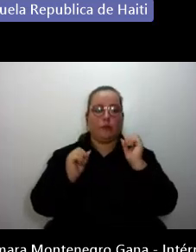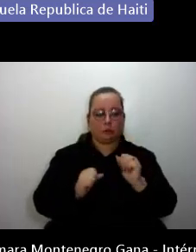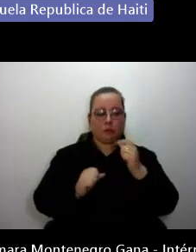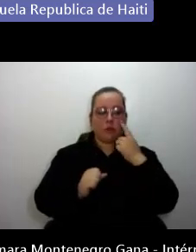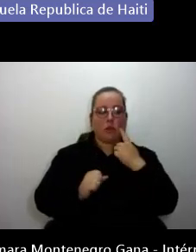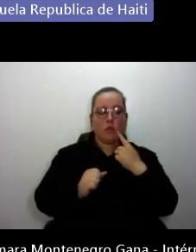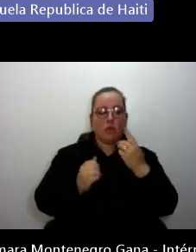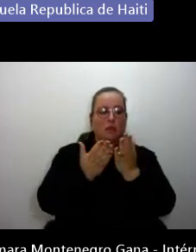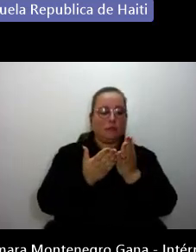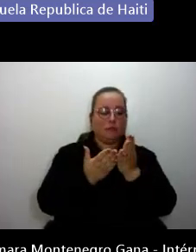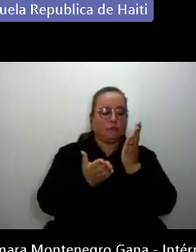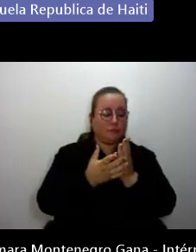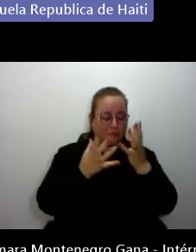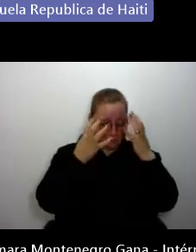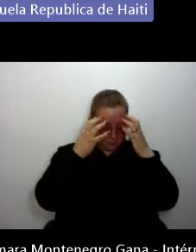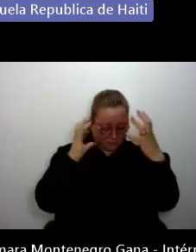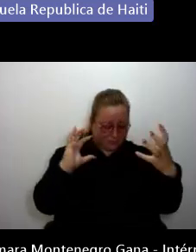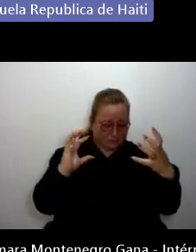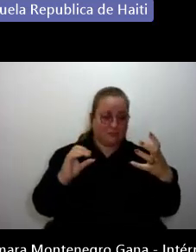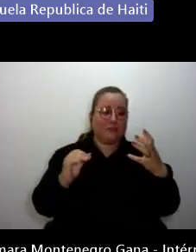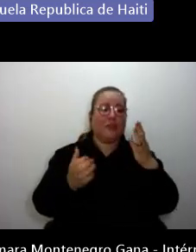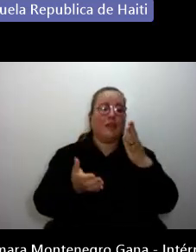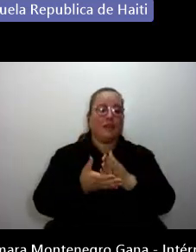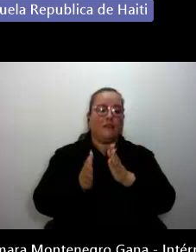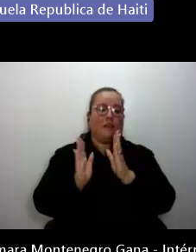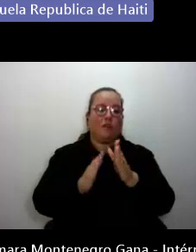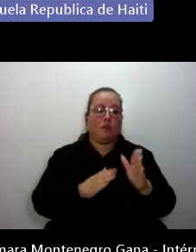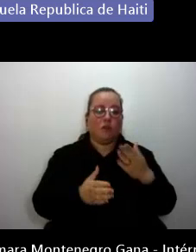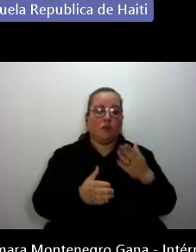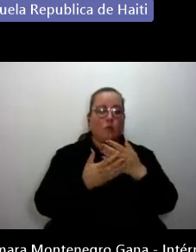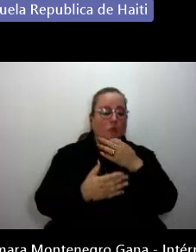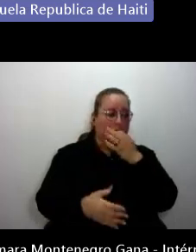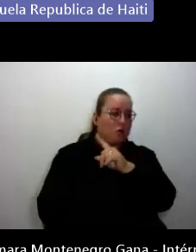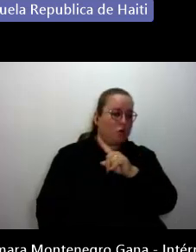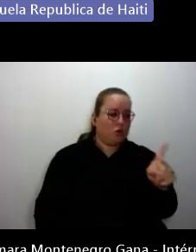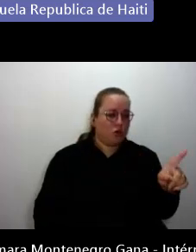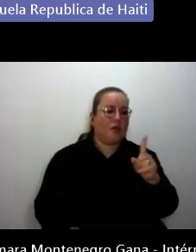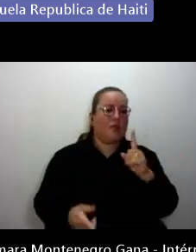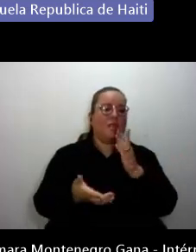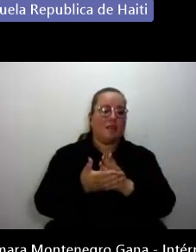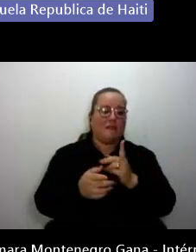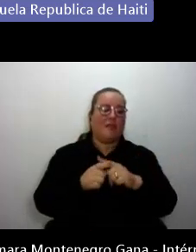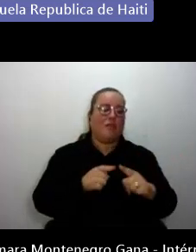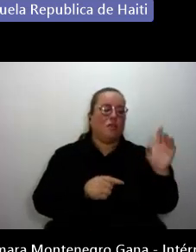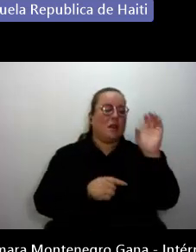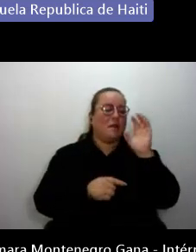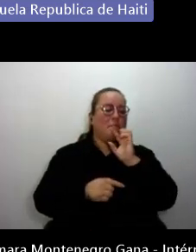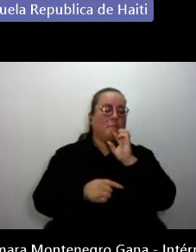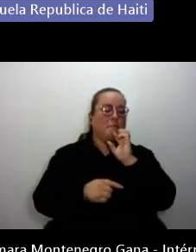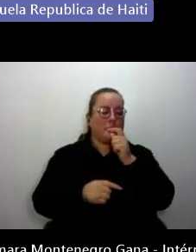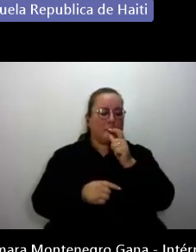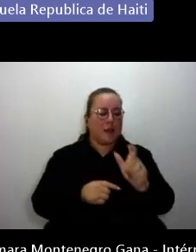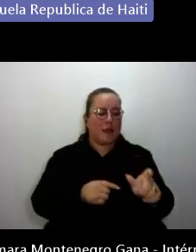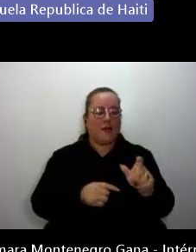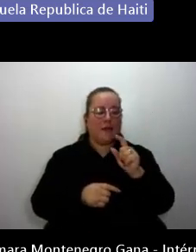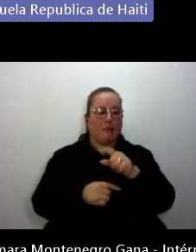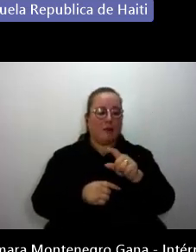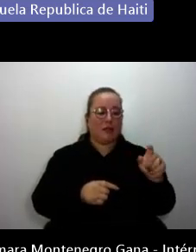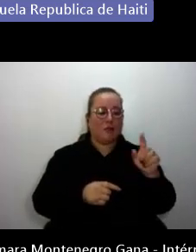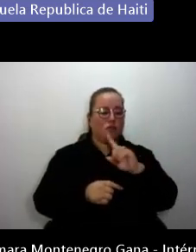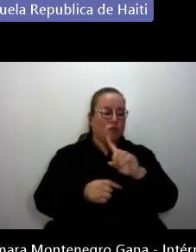nosotros escribimos, el estudiante se va a regular cada vez que se le diga no, entonces hay que ocupar otra palabra o otra estrategia para que no llegue a